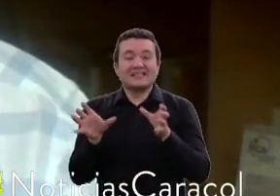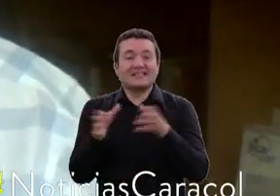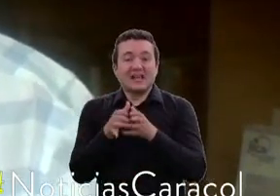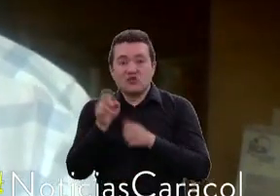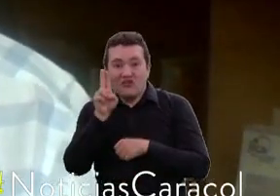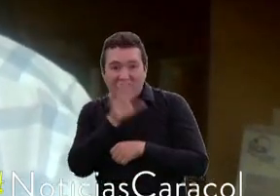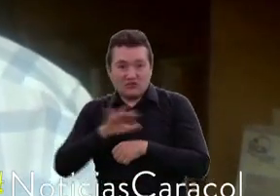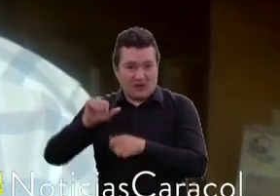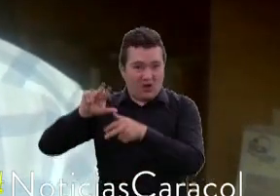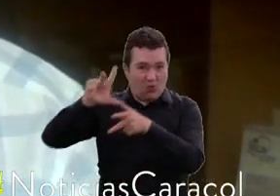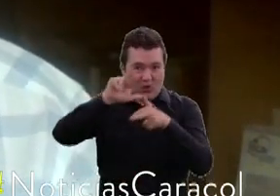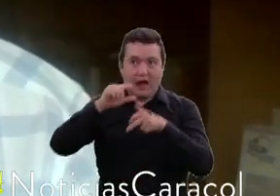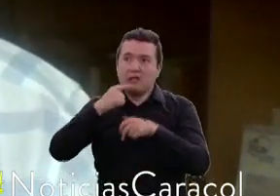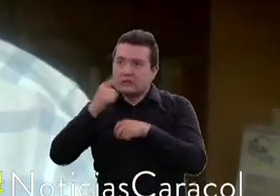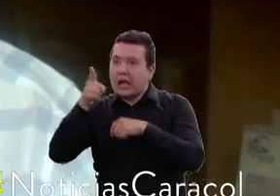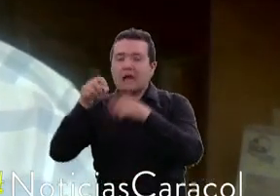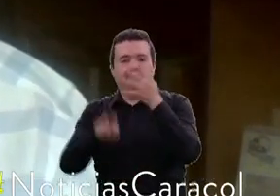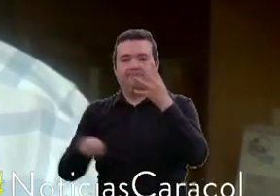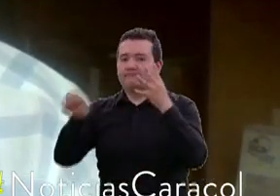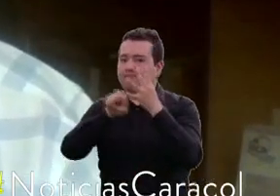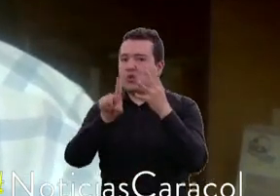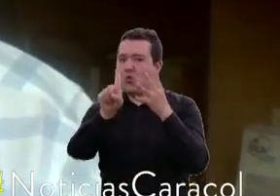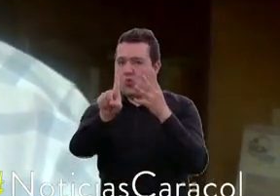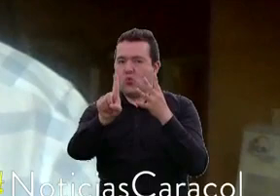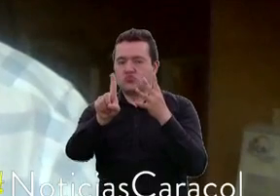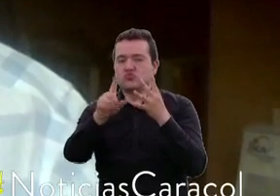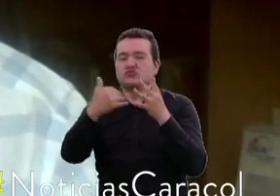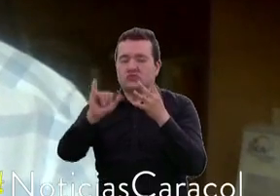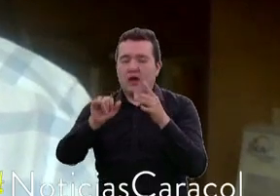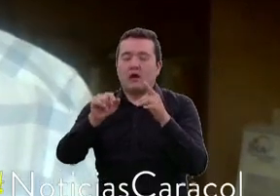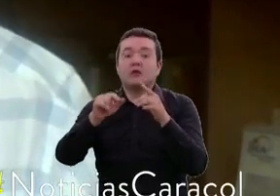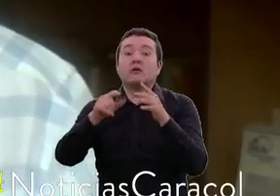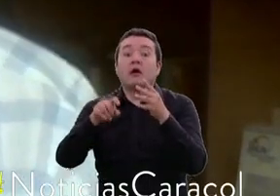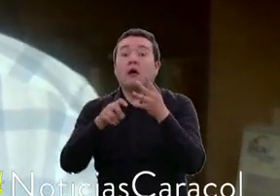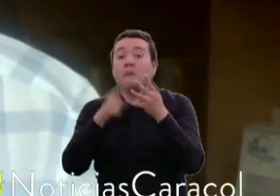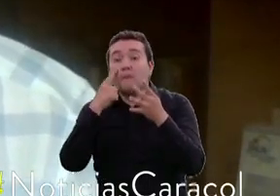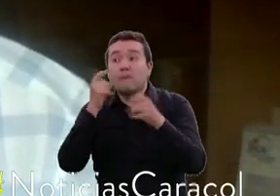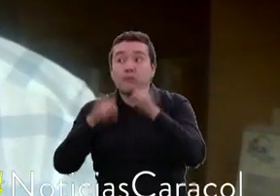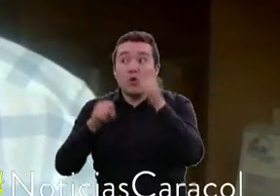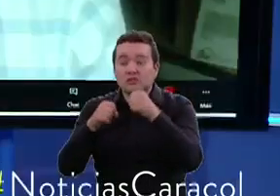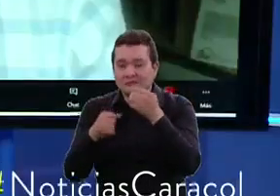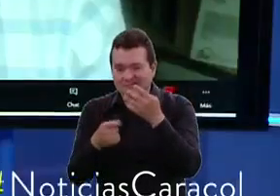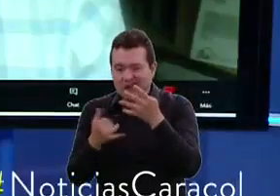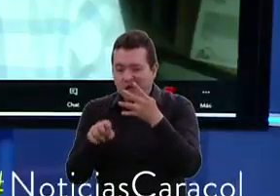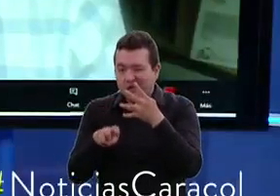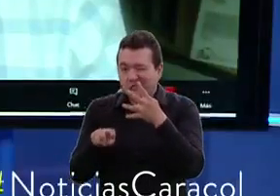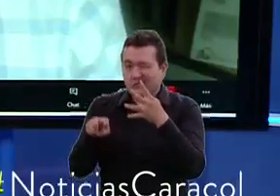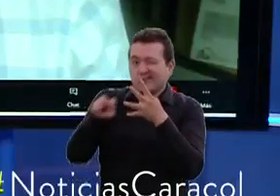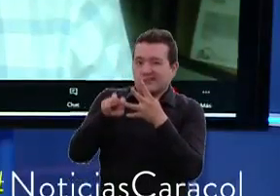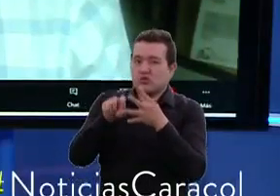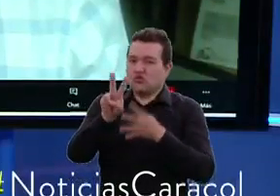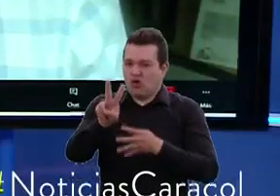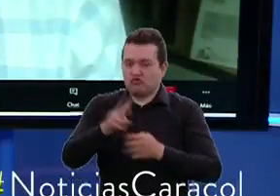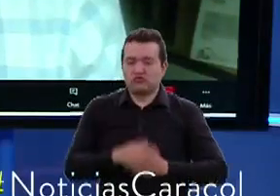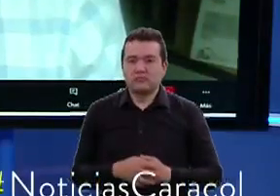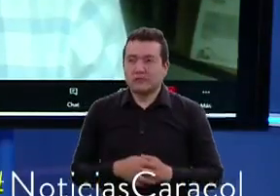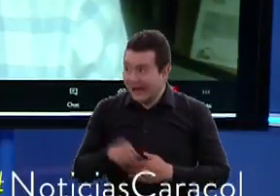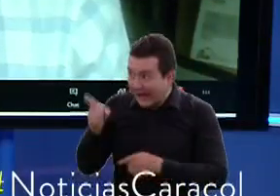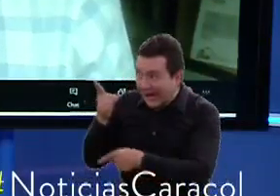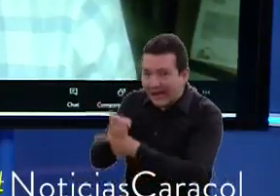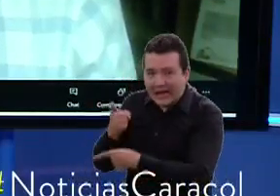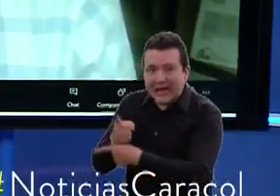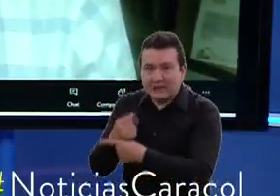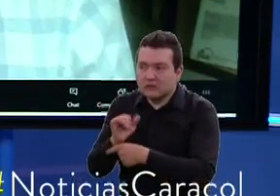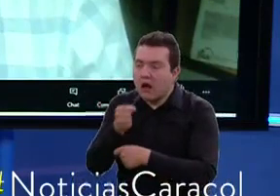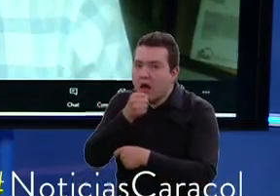categoría 1 y en el más reciente reporte se encuentra ya muy cerca de categoría 2. Precisamente es que frecuentemente estamos recibiendo